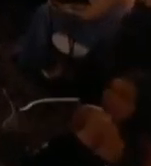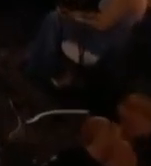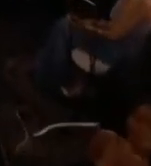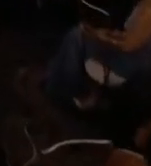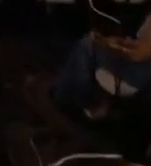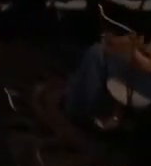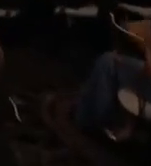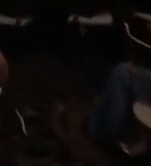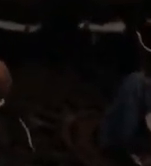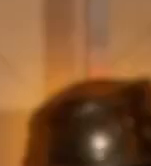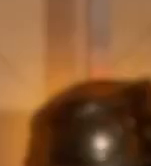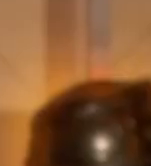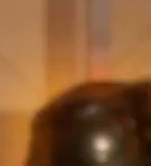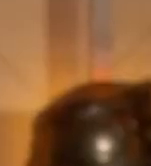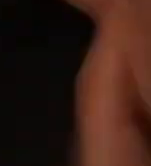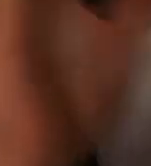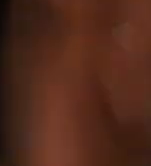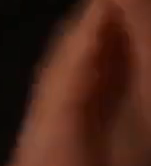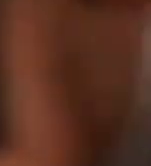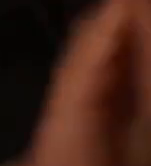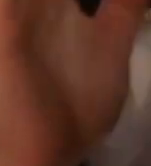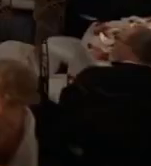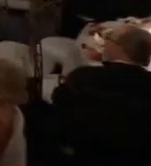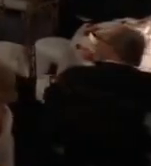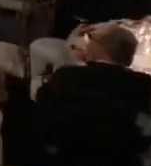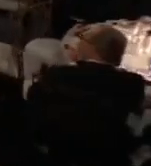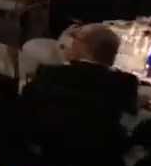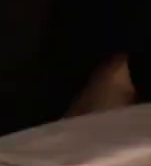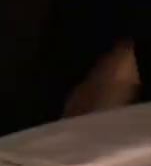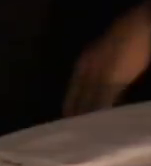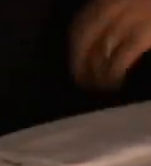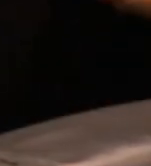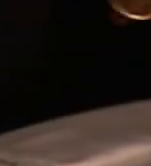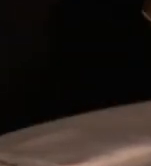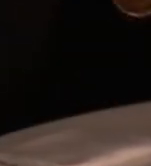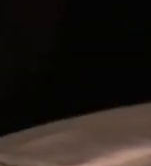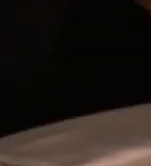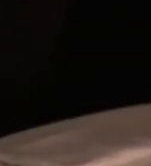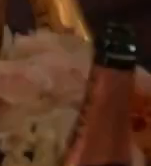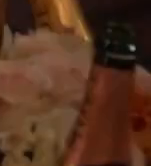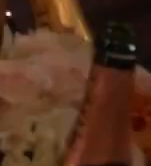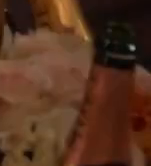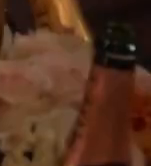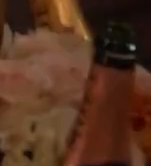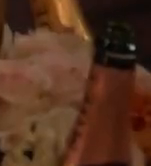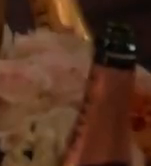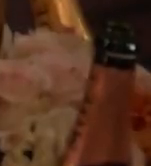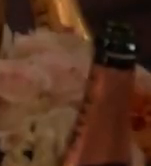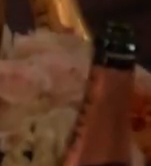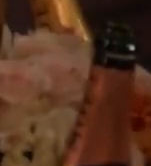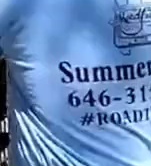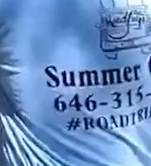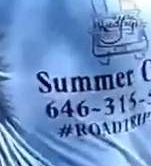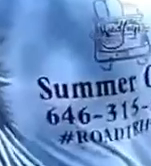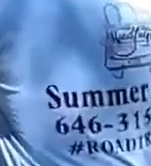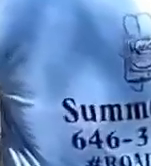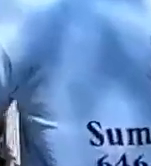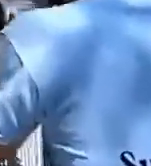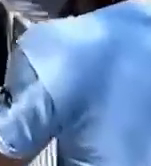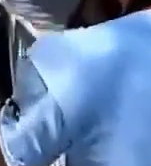Globe Awards tuvo lugar en el acostumbrado Beverly Hilton de Los Ángeles, California. No fue una velada histórica solo por darse después de una de las